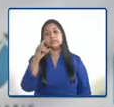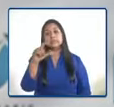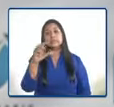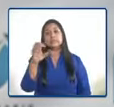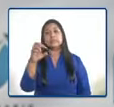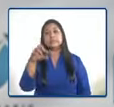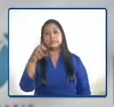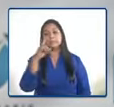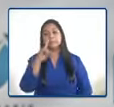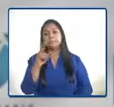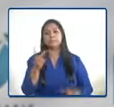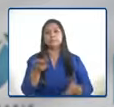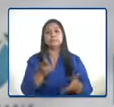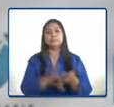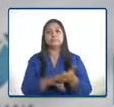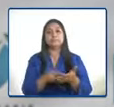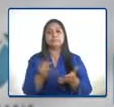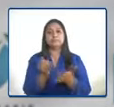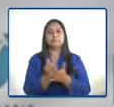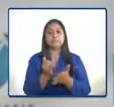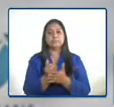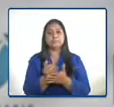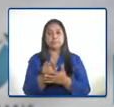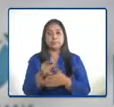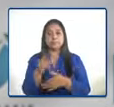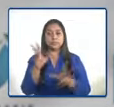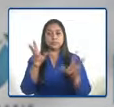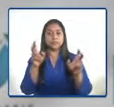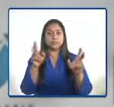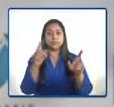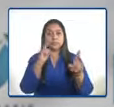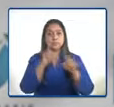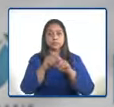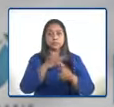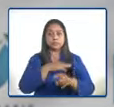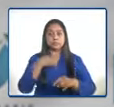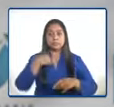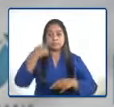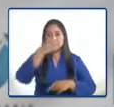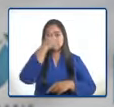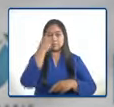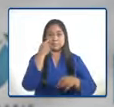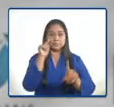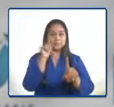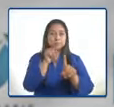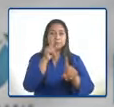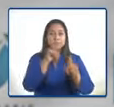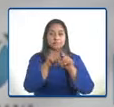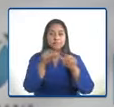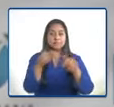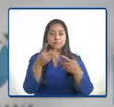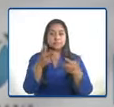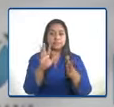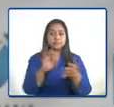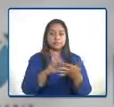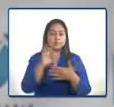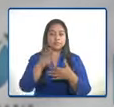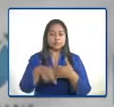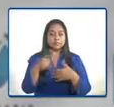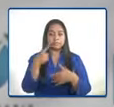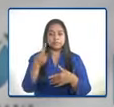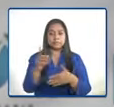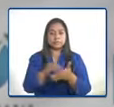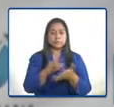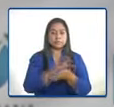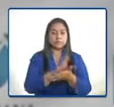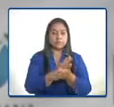sus instituciones. En cuanto al Ministerio de Trabajo, atendimos específicamente lo que se refiere al programa de aporte